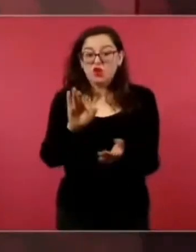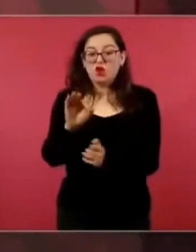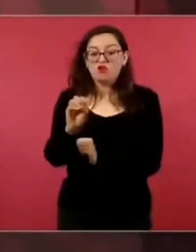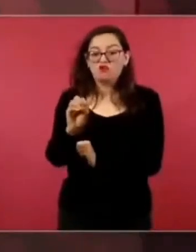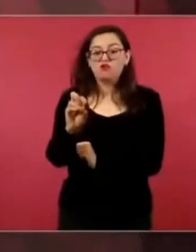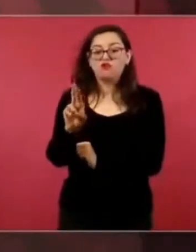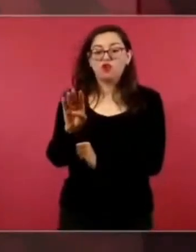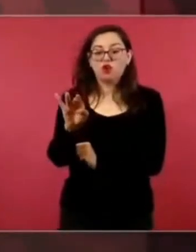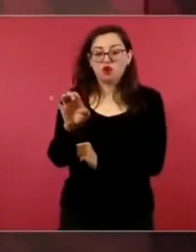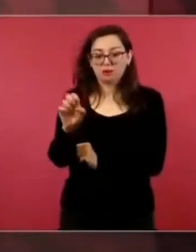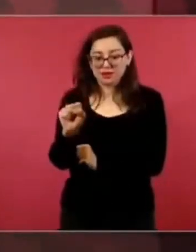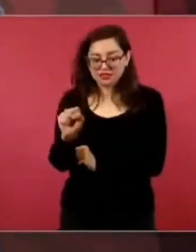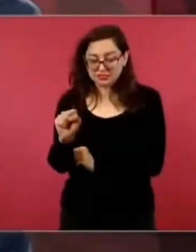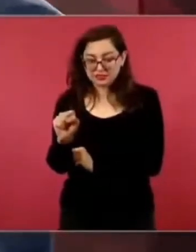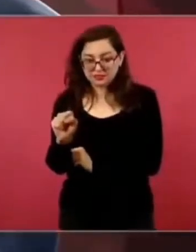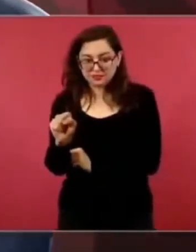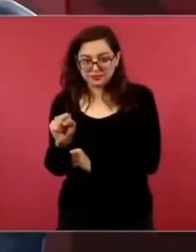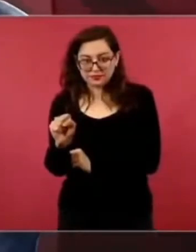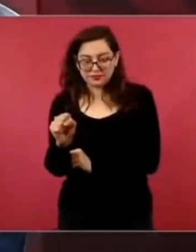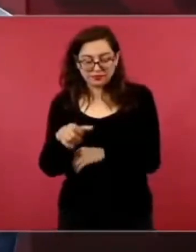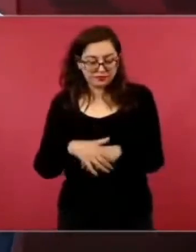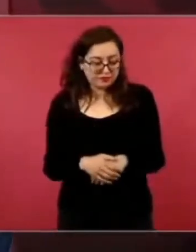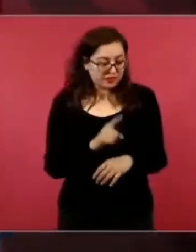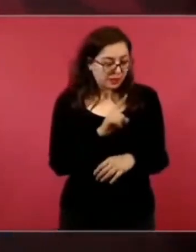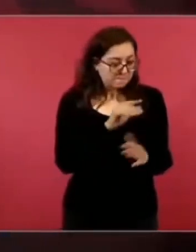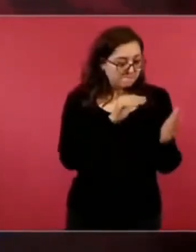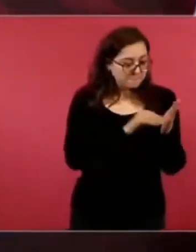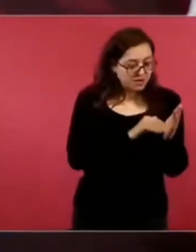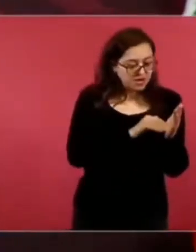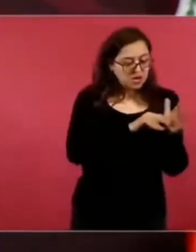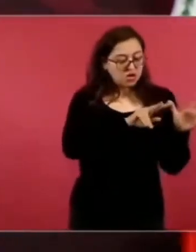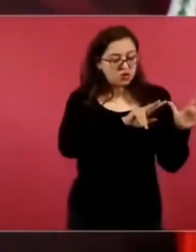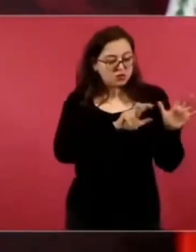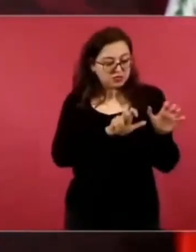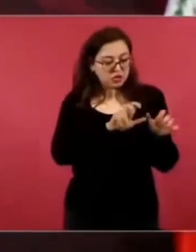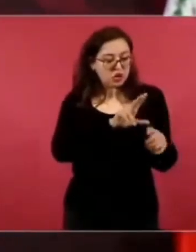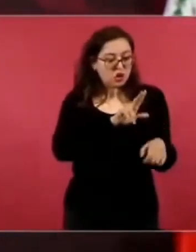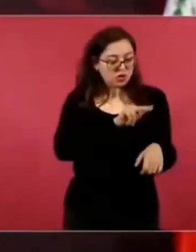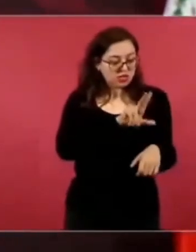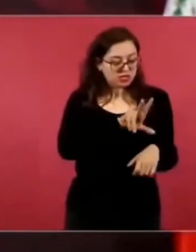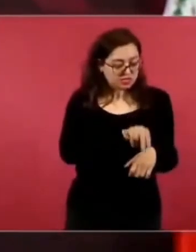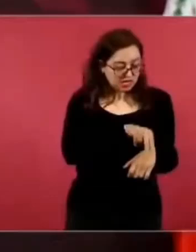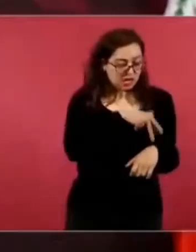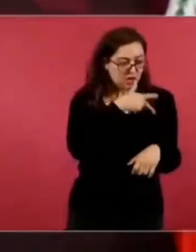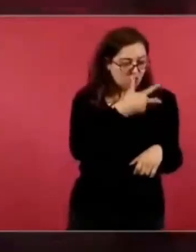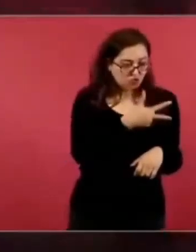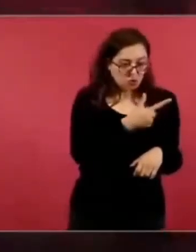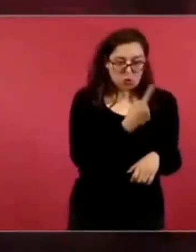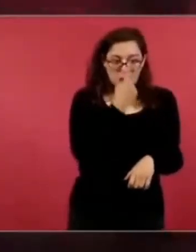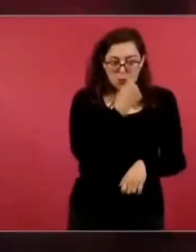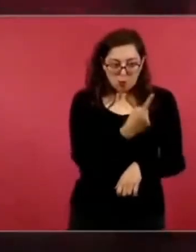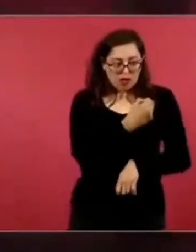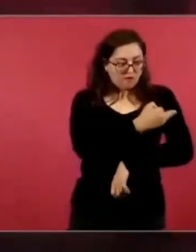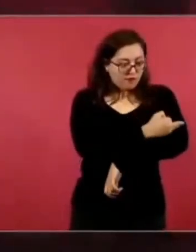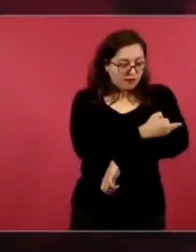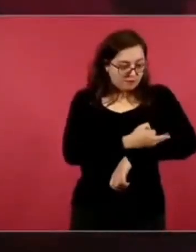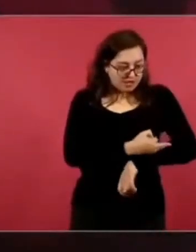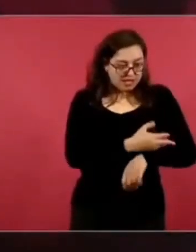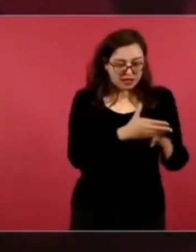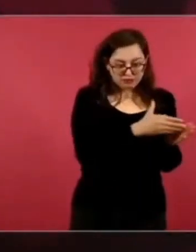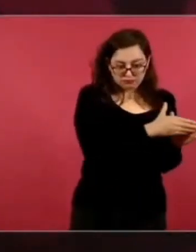O sea, empieza a publicar la lista en el 88, 89, 90, 91, 92,